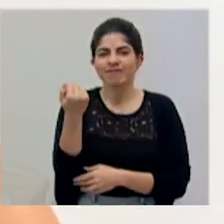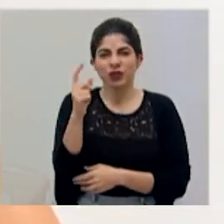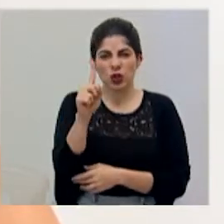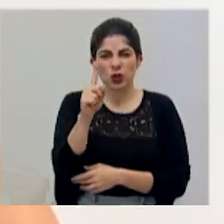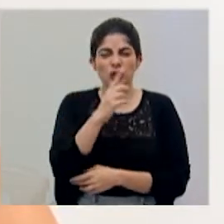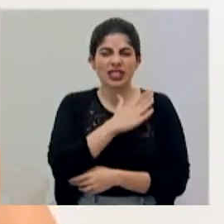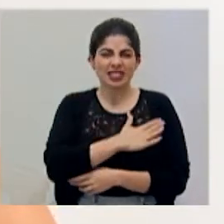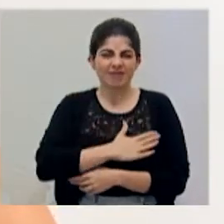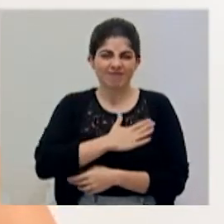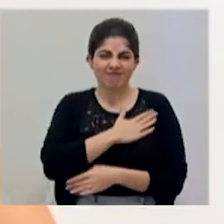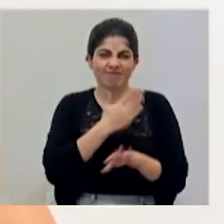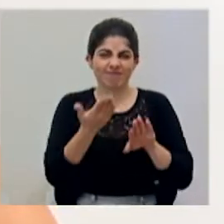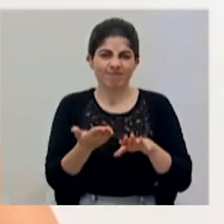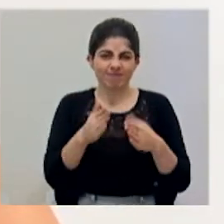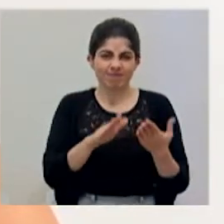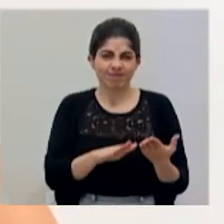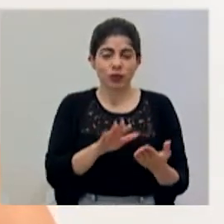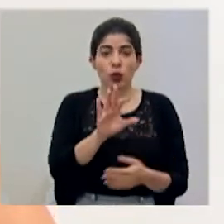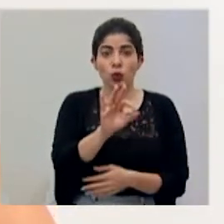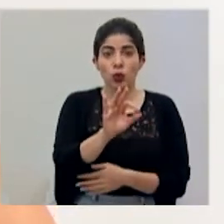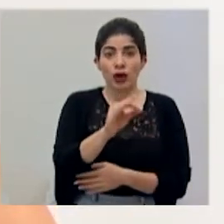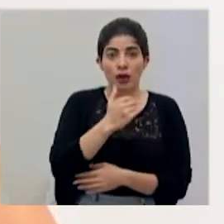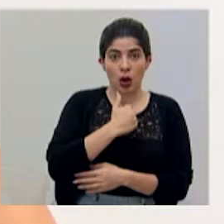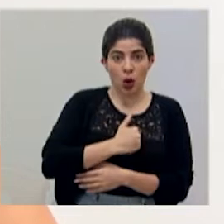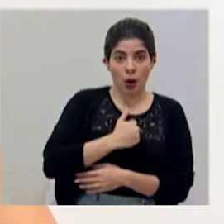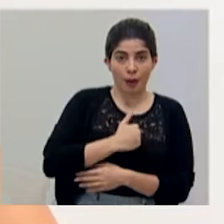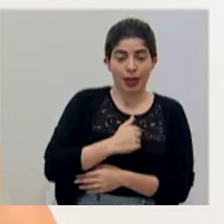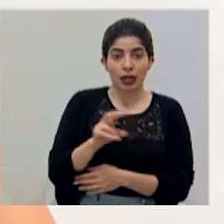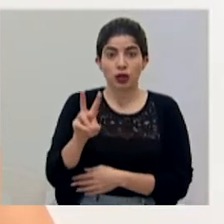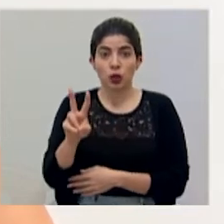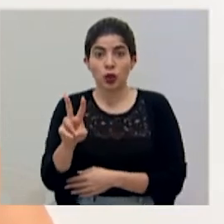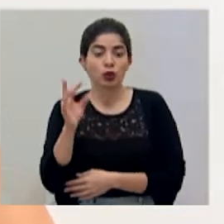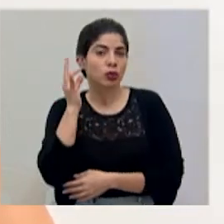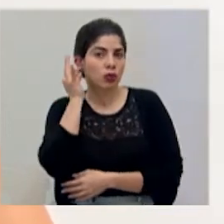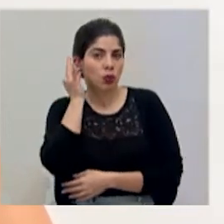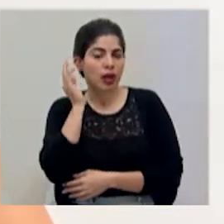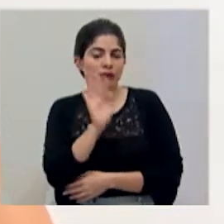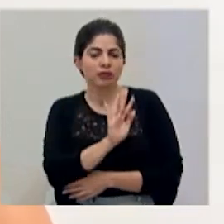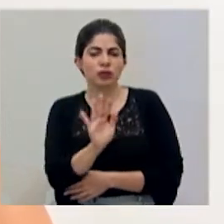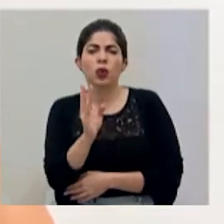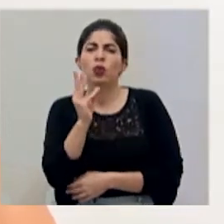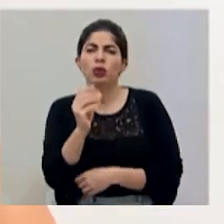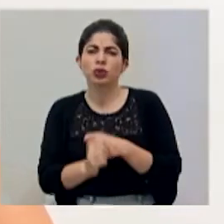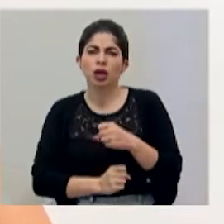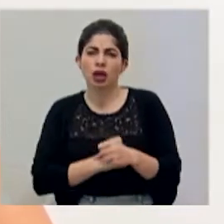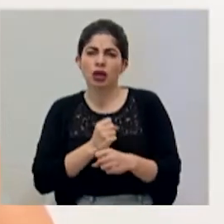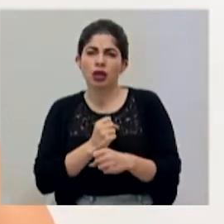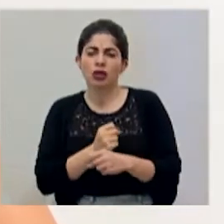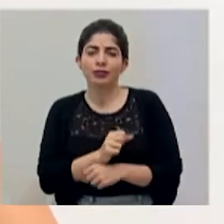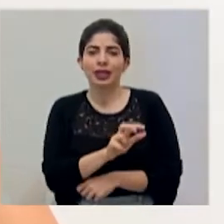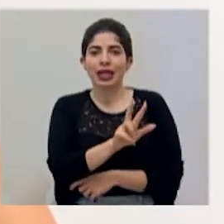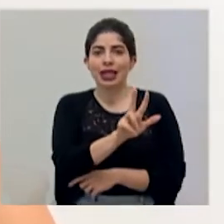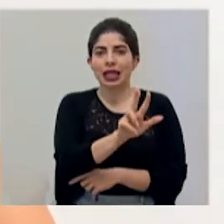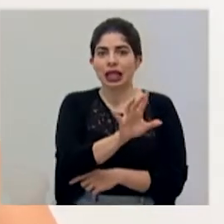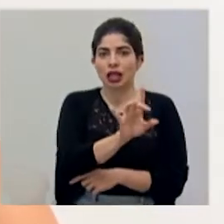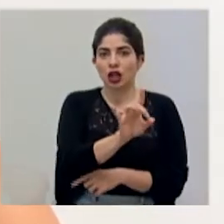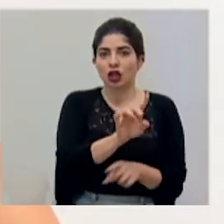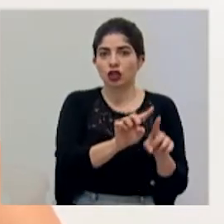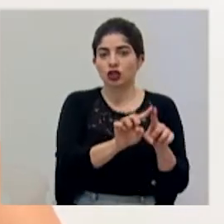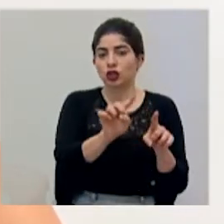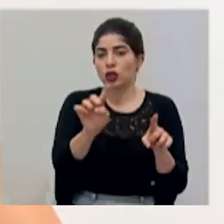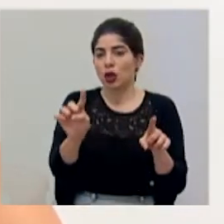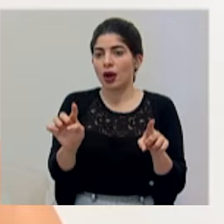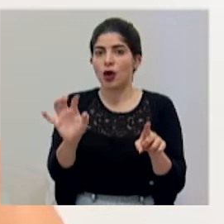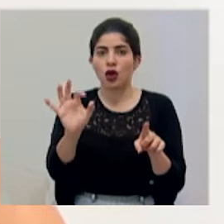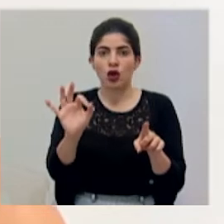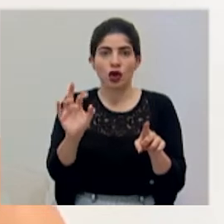lamentables fallecimientos, 9 hombres y 2 mujeres, con un rango de edad que va de los 38 a los